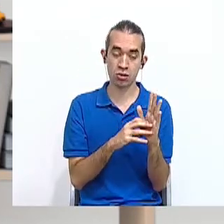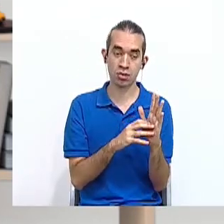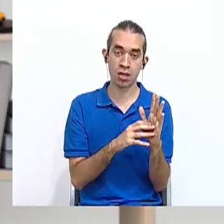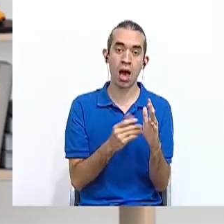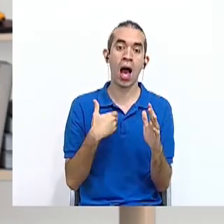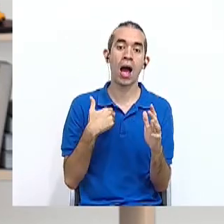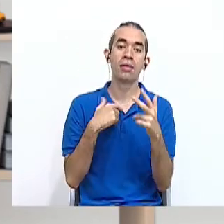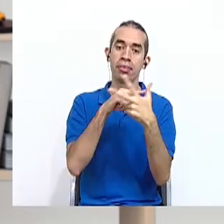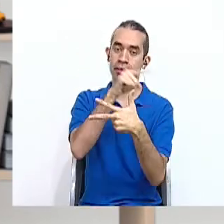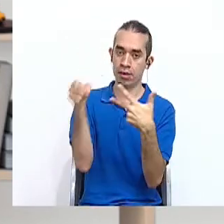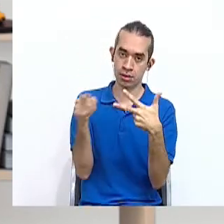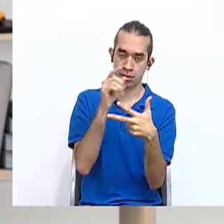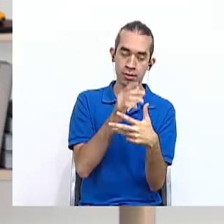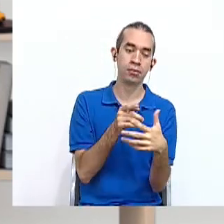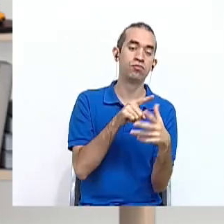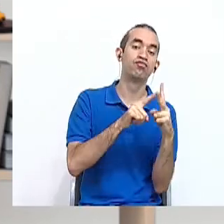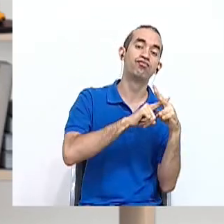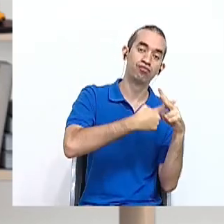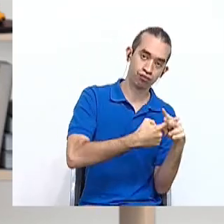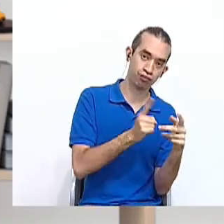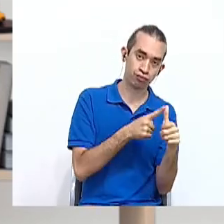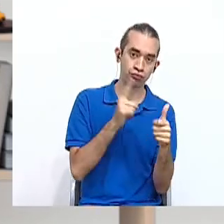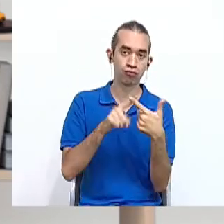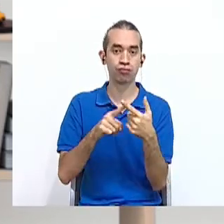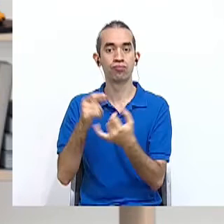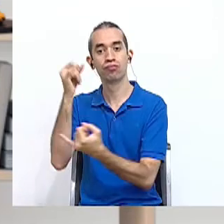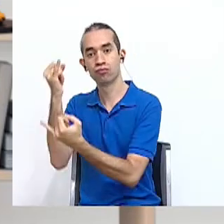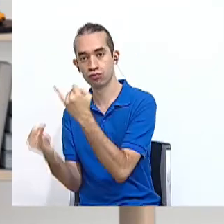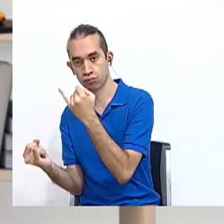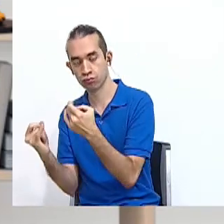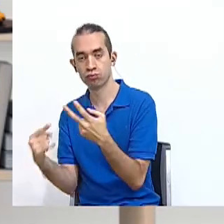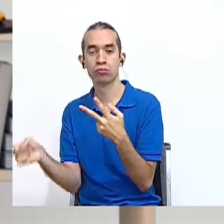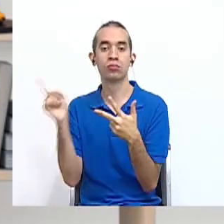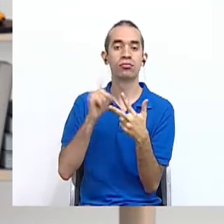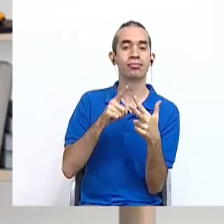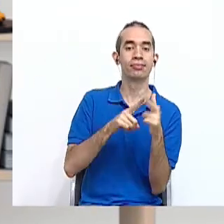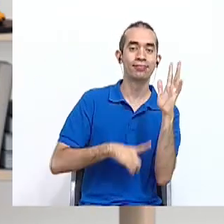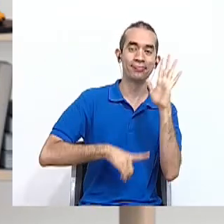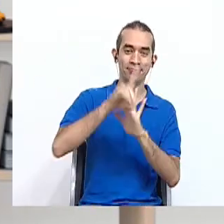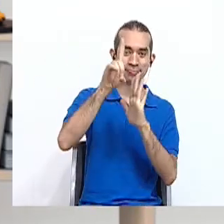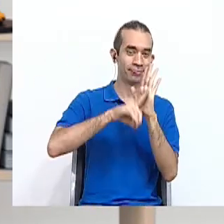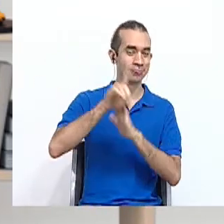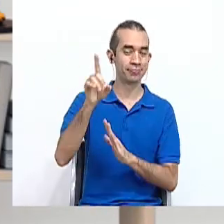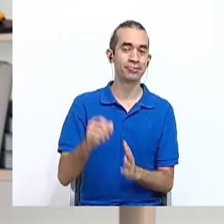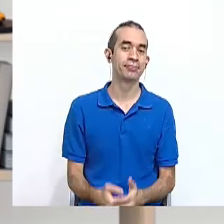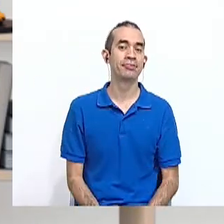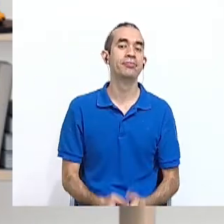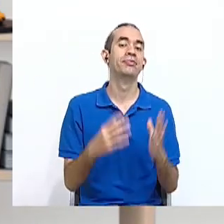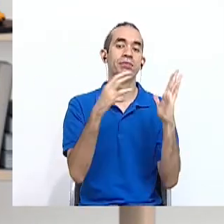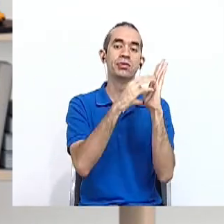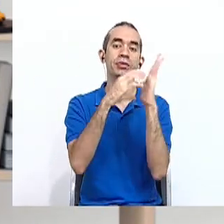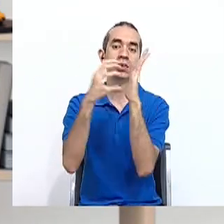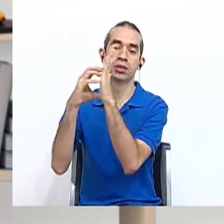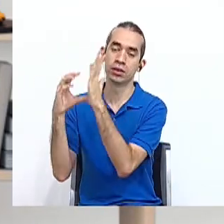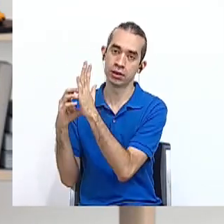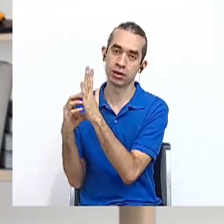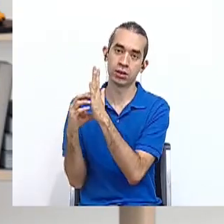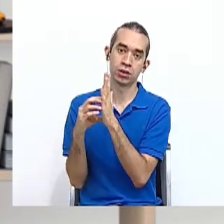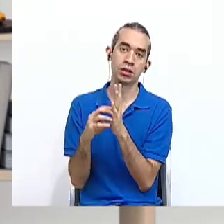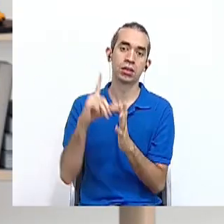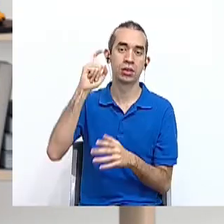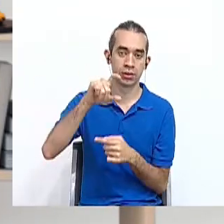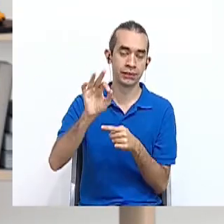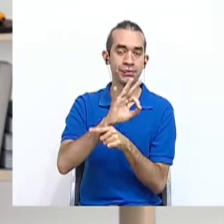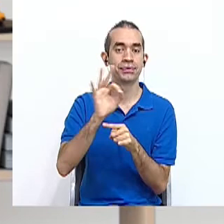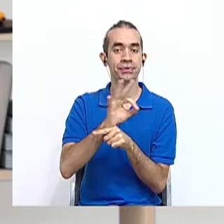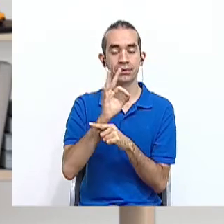los apartados? Introducción, conclusión y el desarrollo. Estos párrafos van a tener una